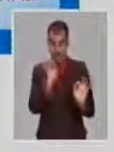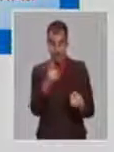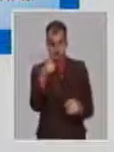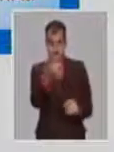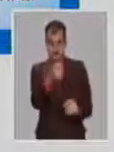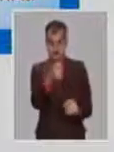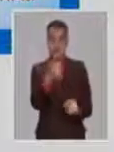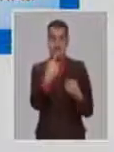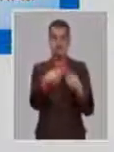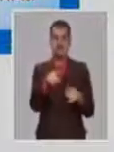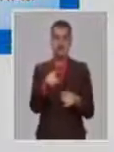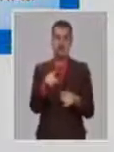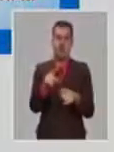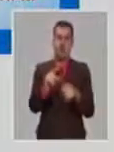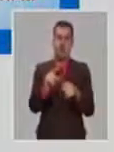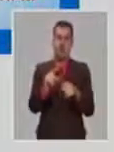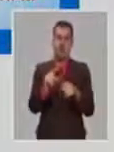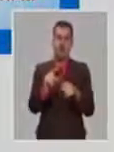virus.